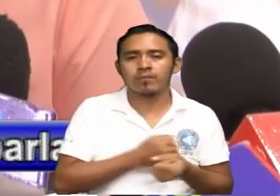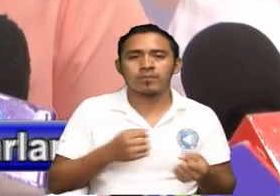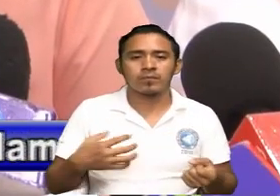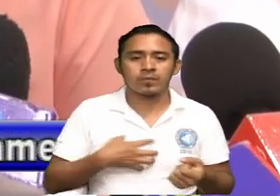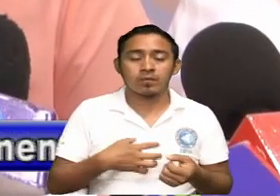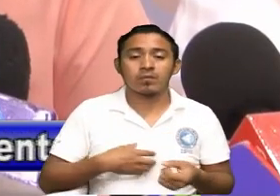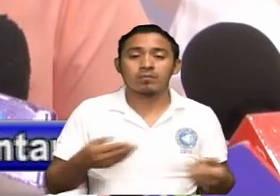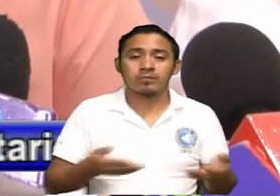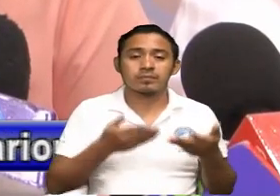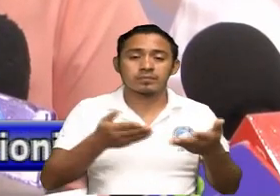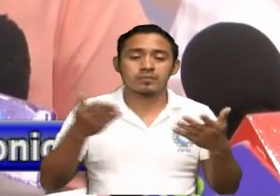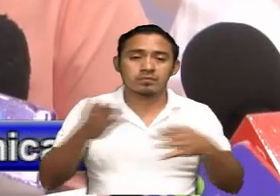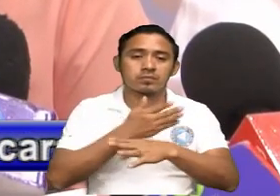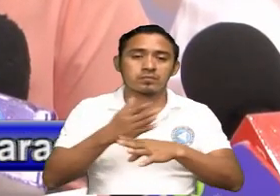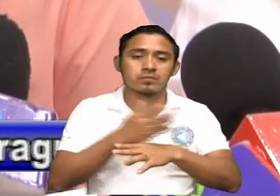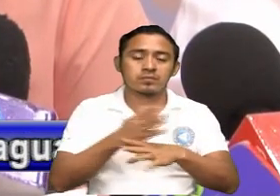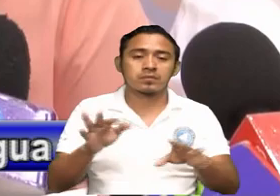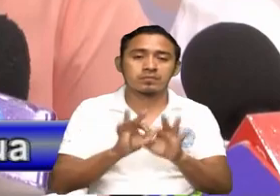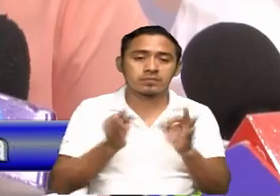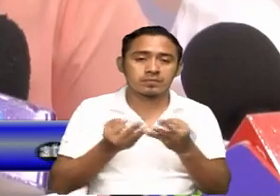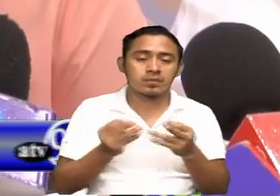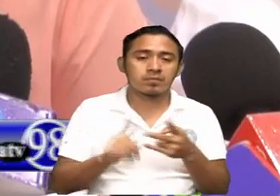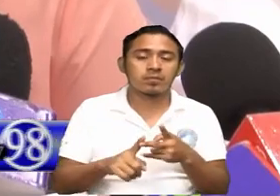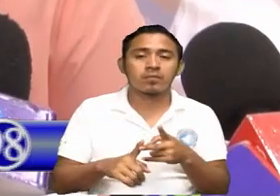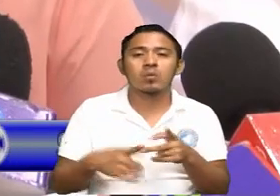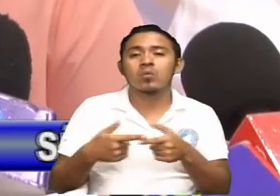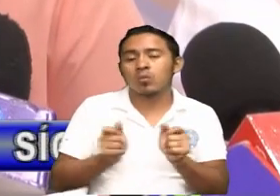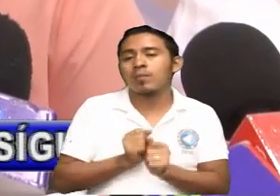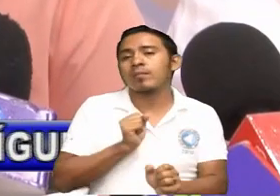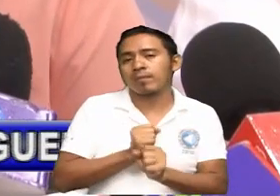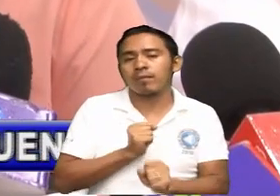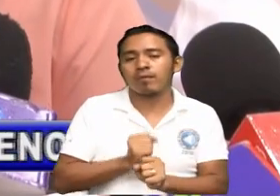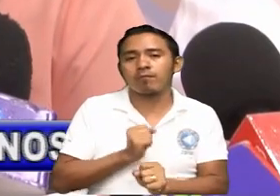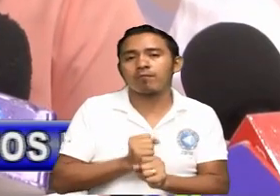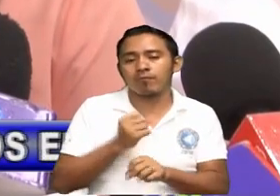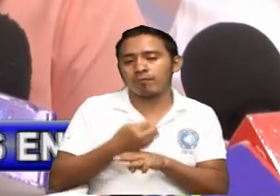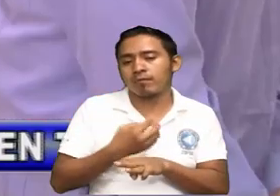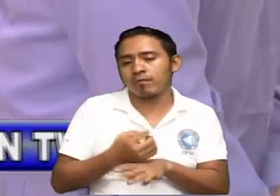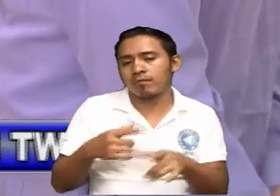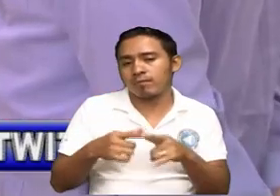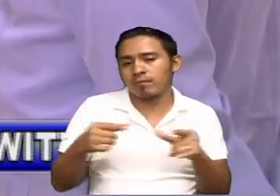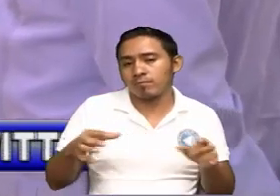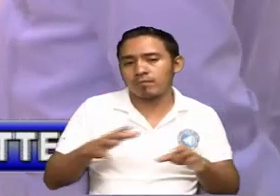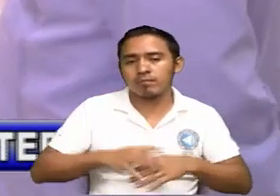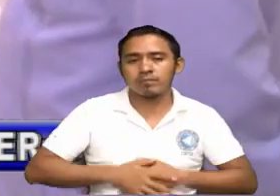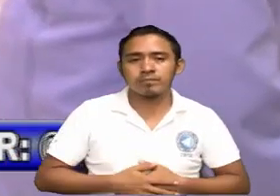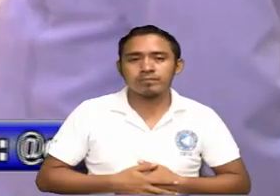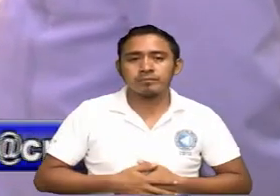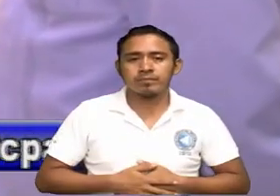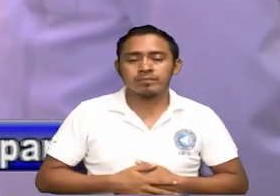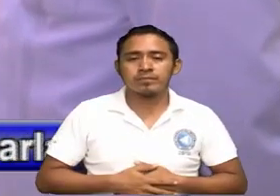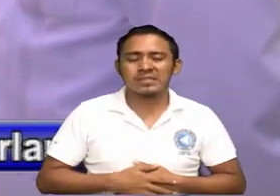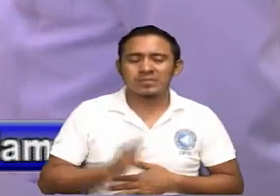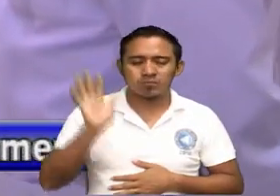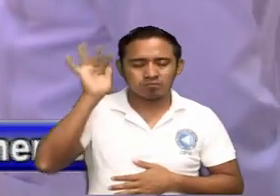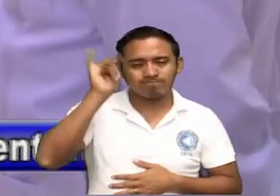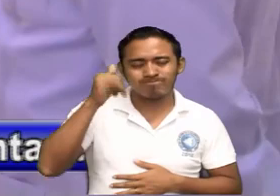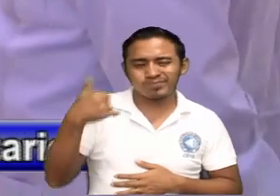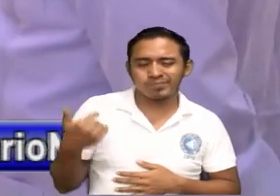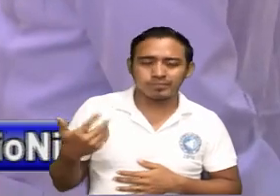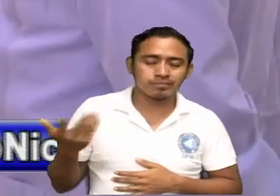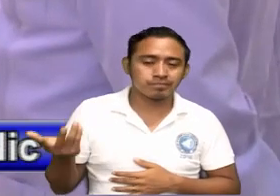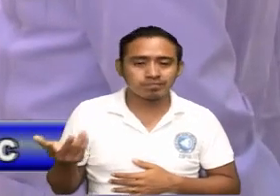que le entregó a la familia y a nuestro equipo de trabajo como Alcaldía de Managua. Acongojados, los hijos